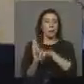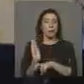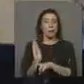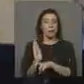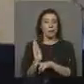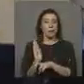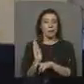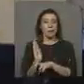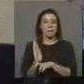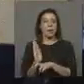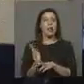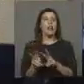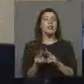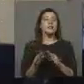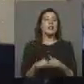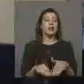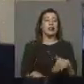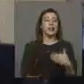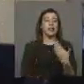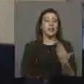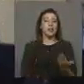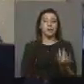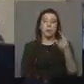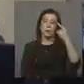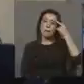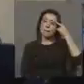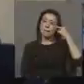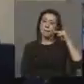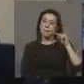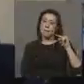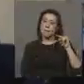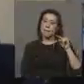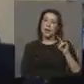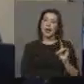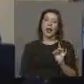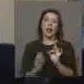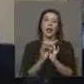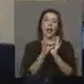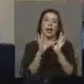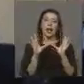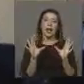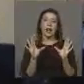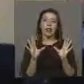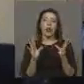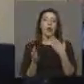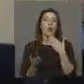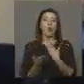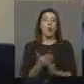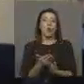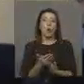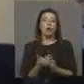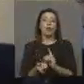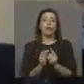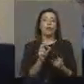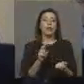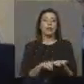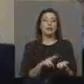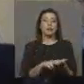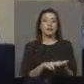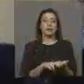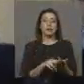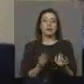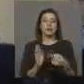del itinerario que a continuación viene a objeto de que se tenga claridad respecto de cuándo se estaría materializando